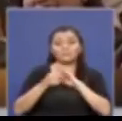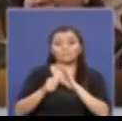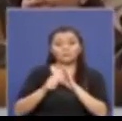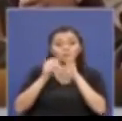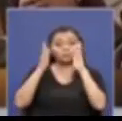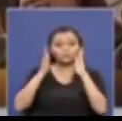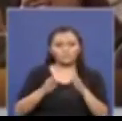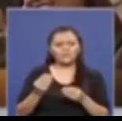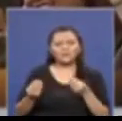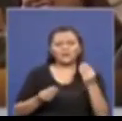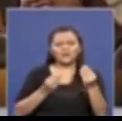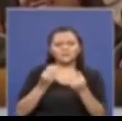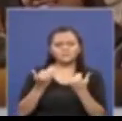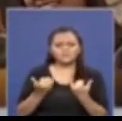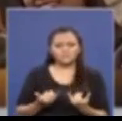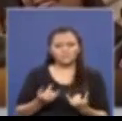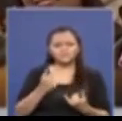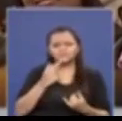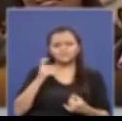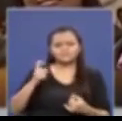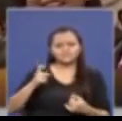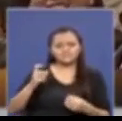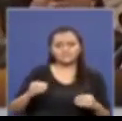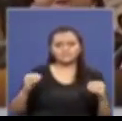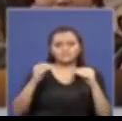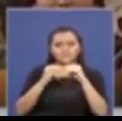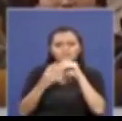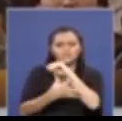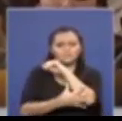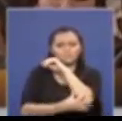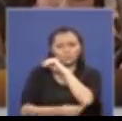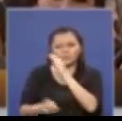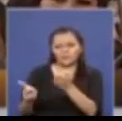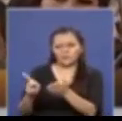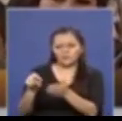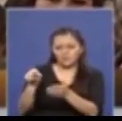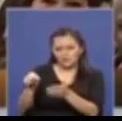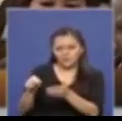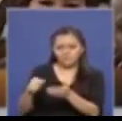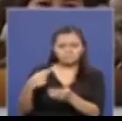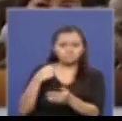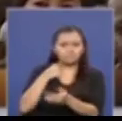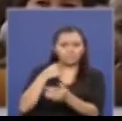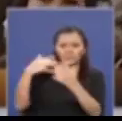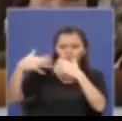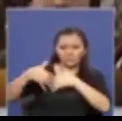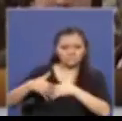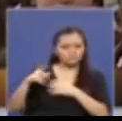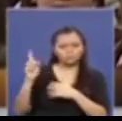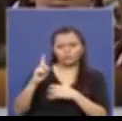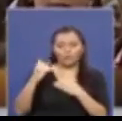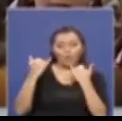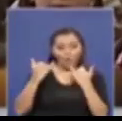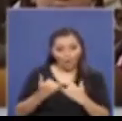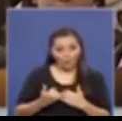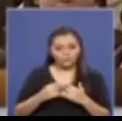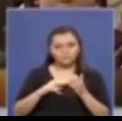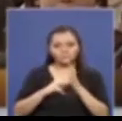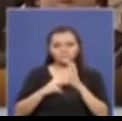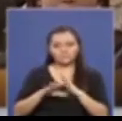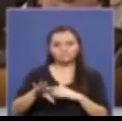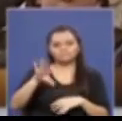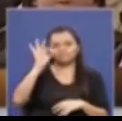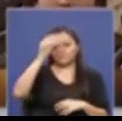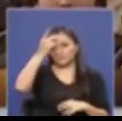lo que está haciendo este momento es que los más pobres no paguen la crisis. Es por eso que estamos nosotros